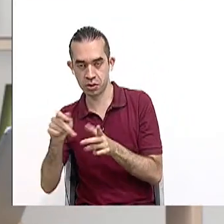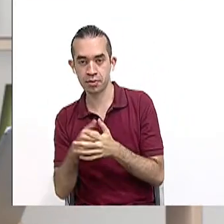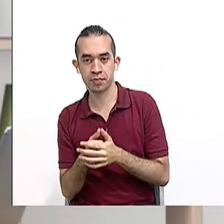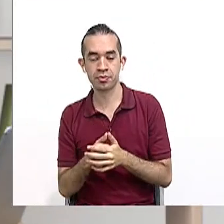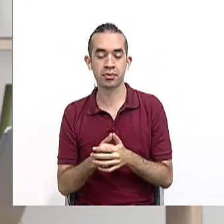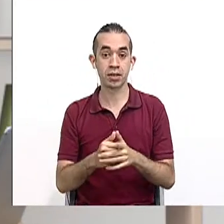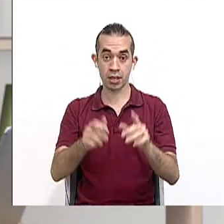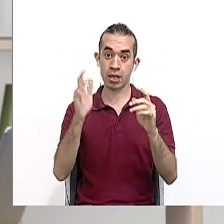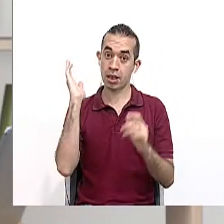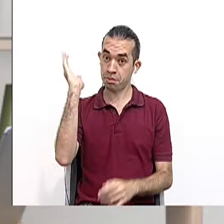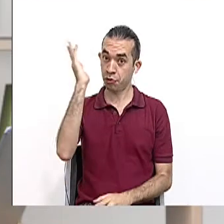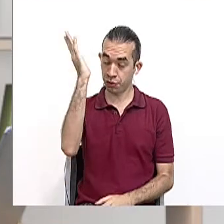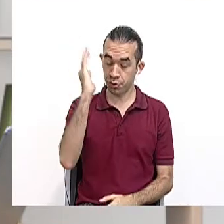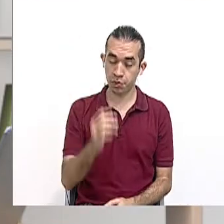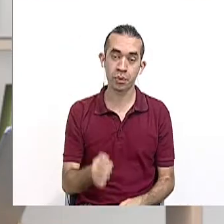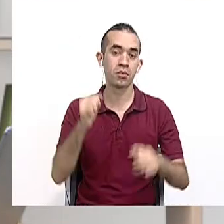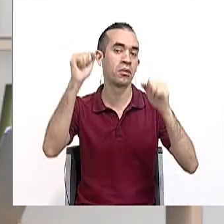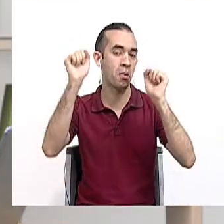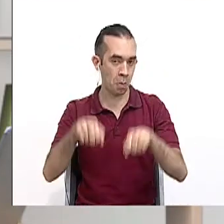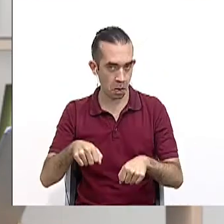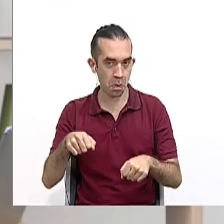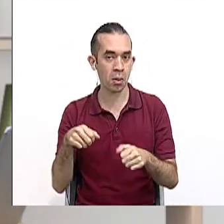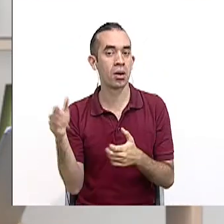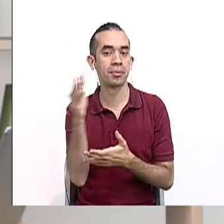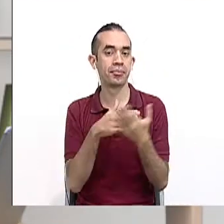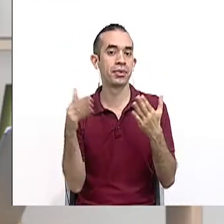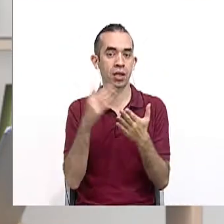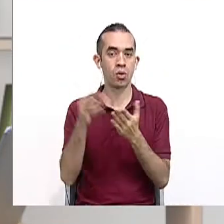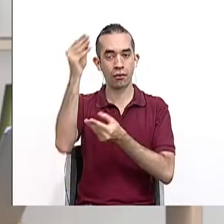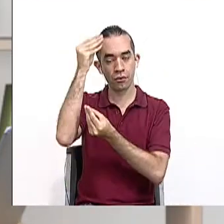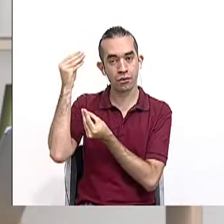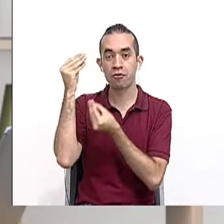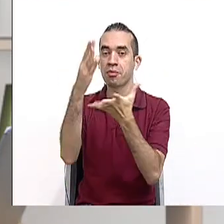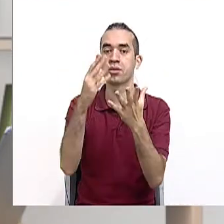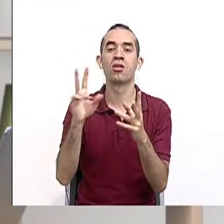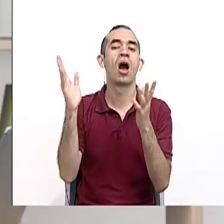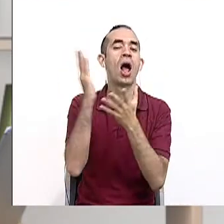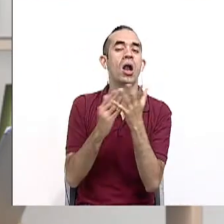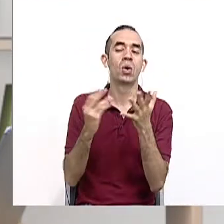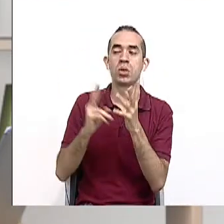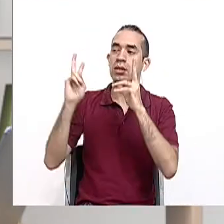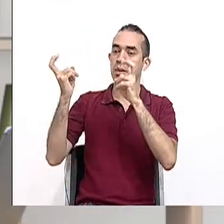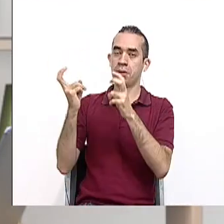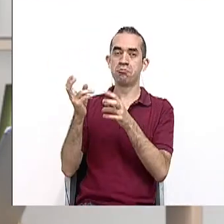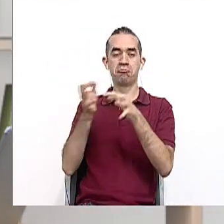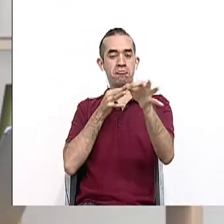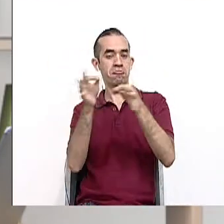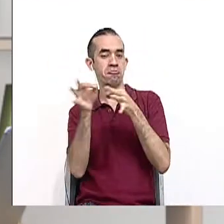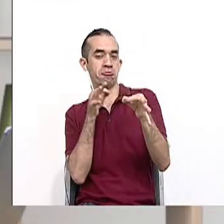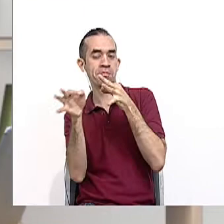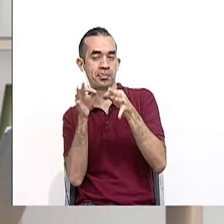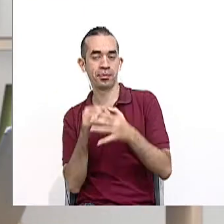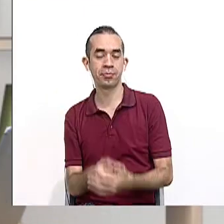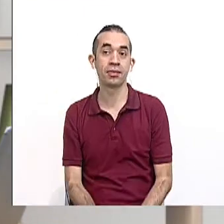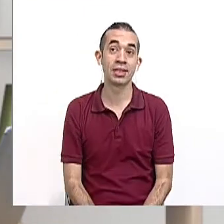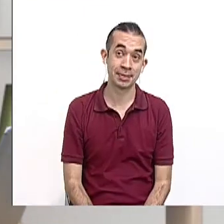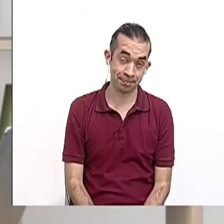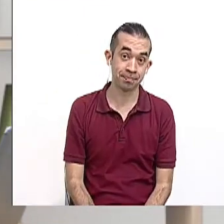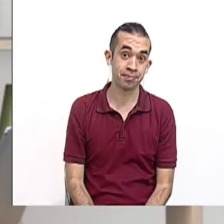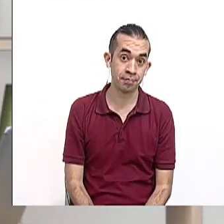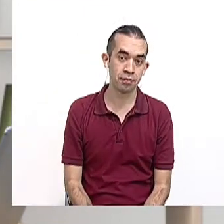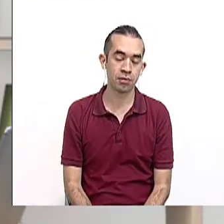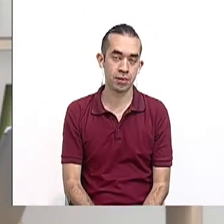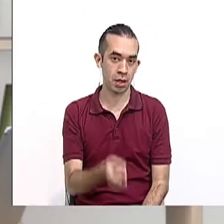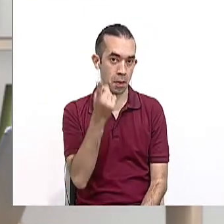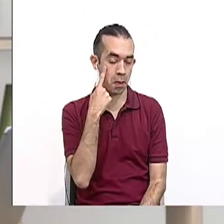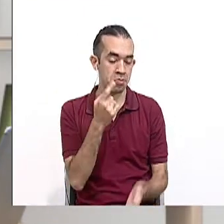texto expositivo podemos brindar a otros la información sobre un tema que queremos tratar. Sí, hacemos una